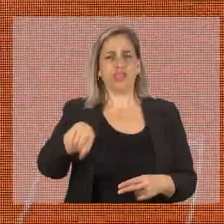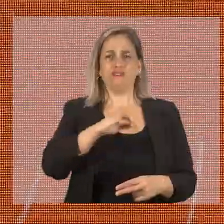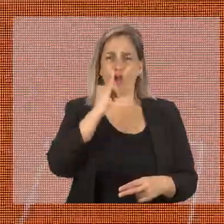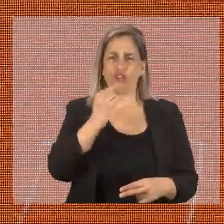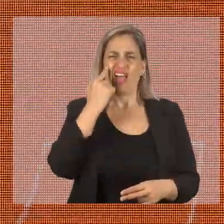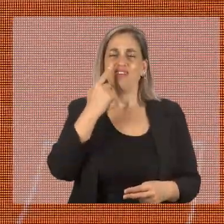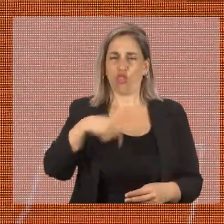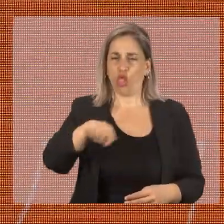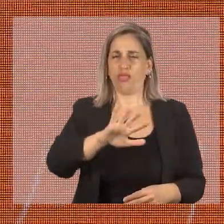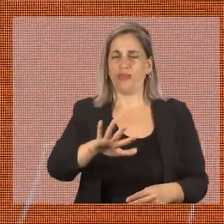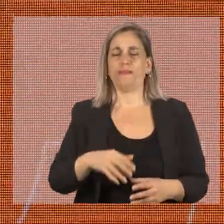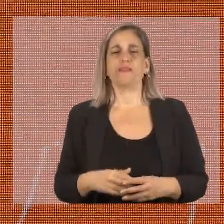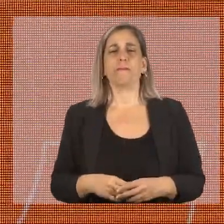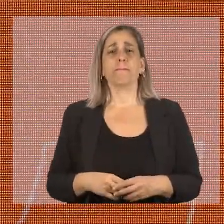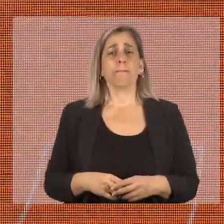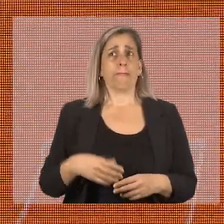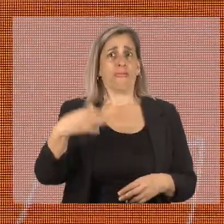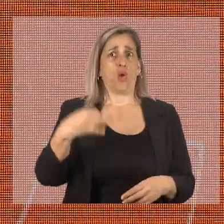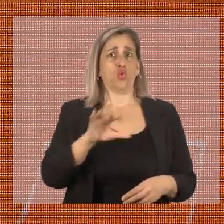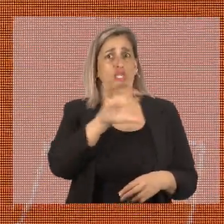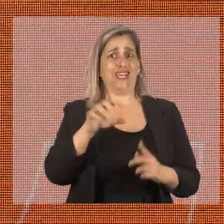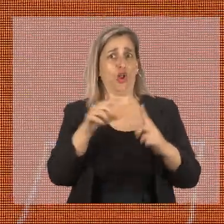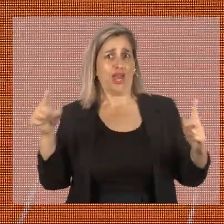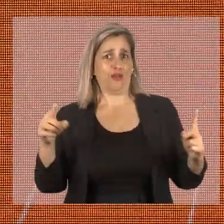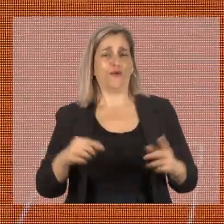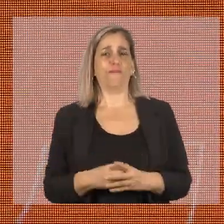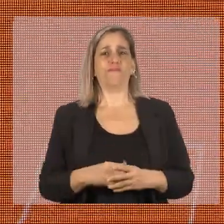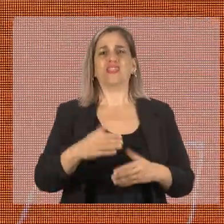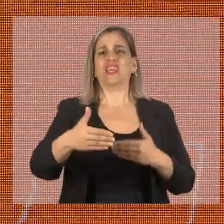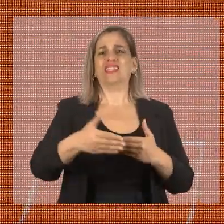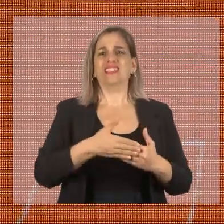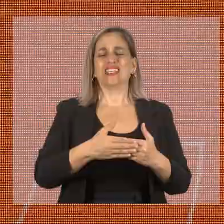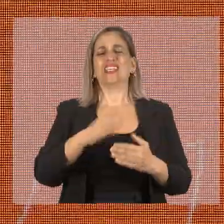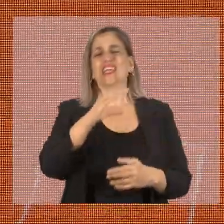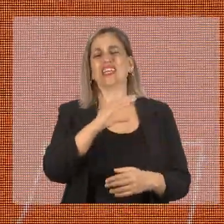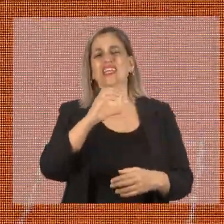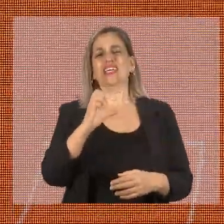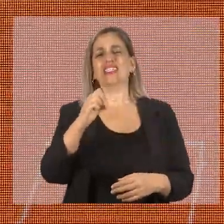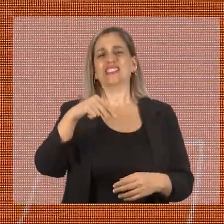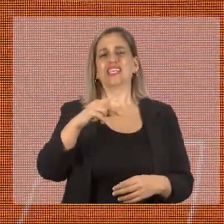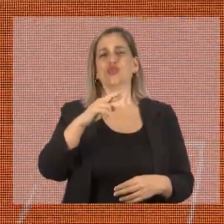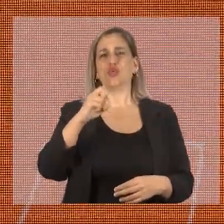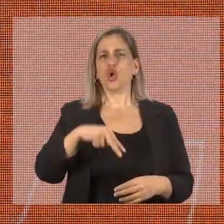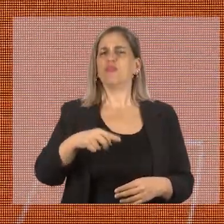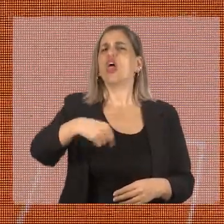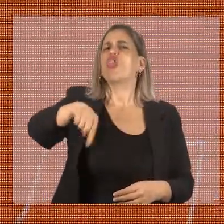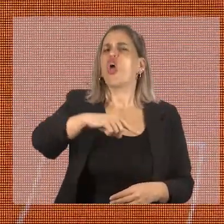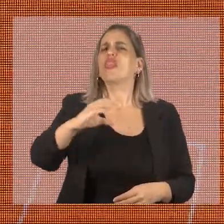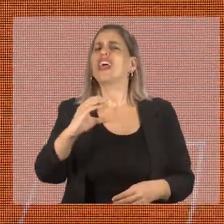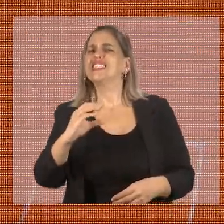Se les voy a contar dónde es. Es en Cerro Largo, cerca de Centurión. Le voy a contar dónde es